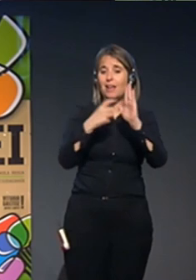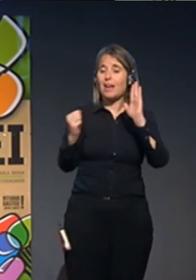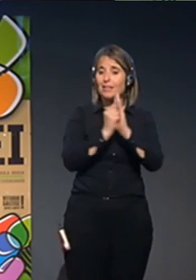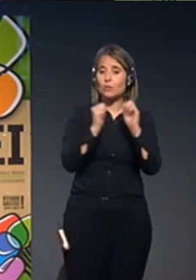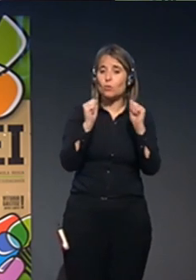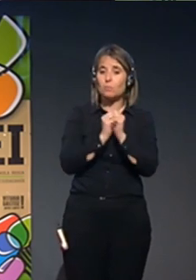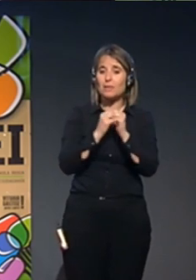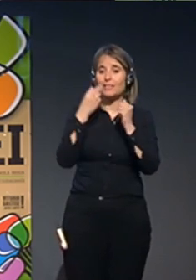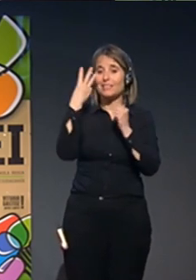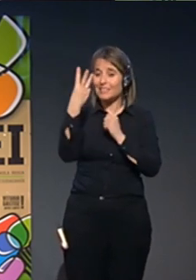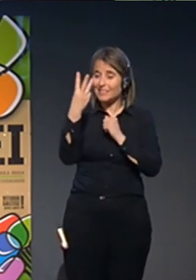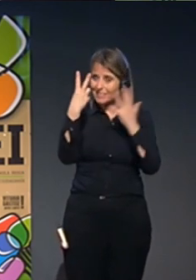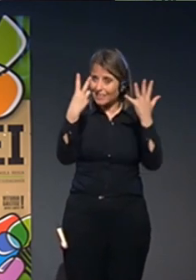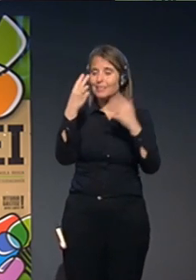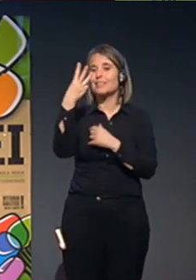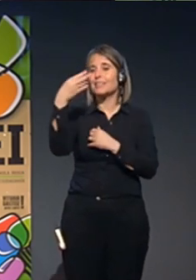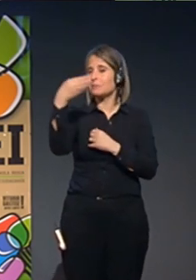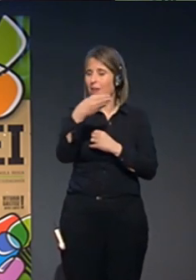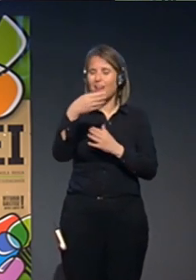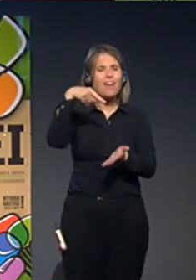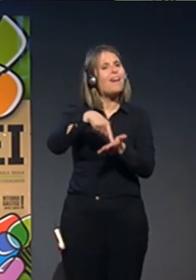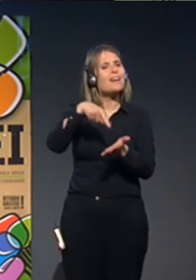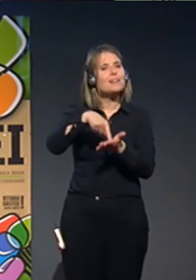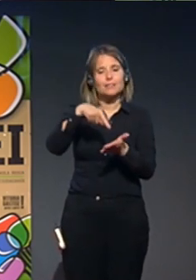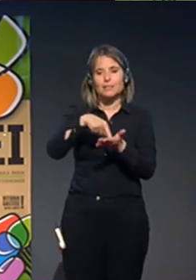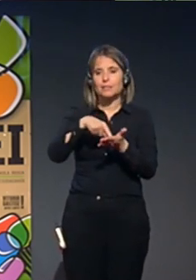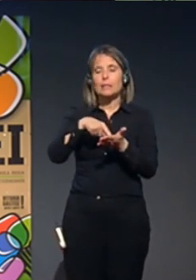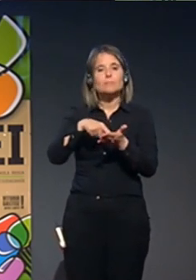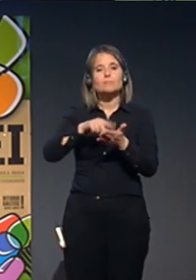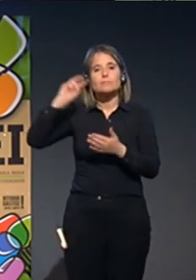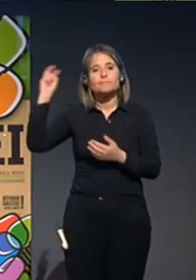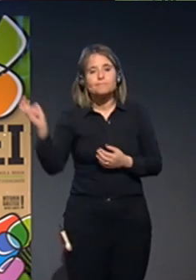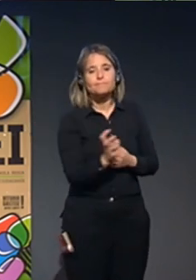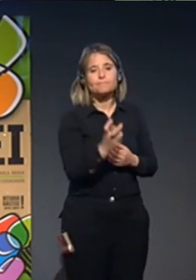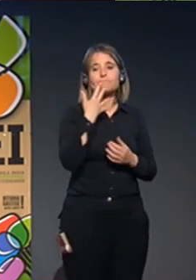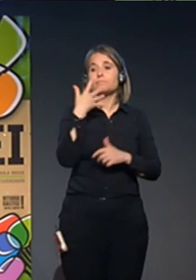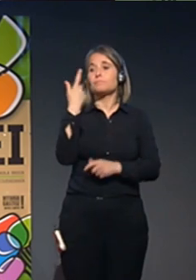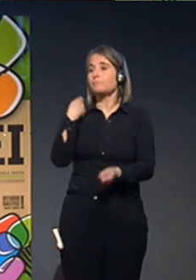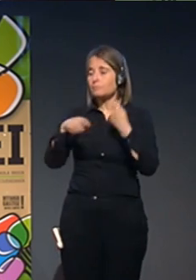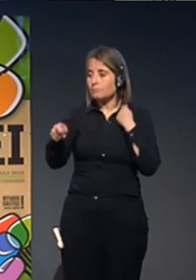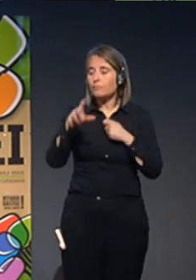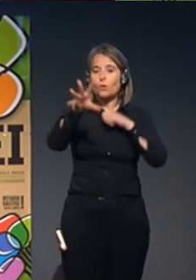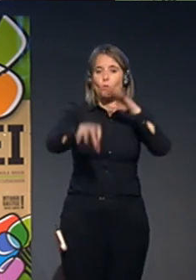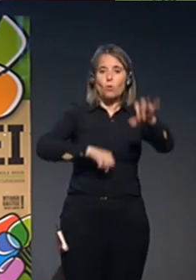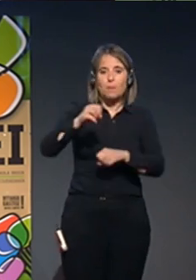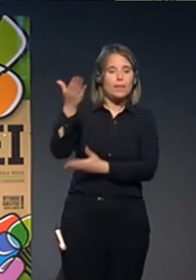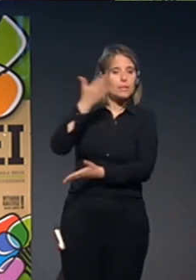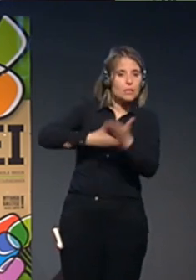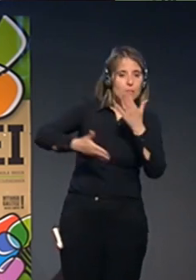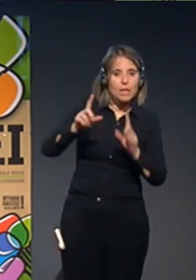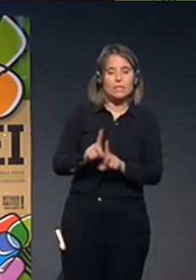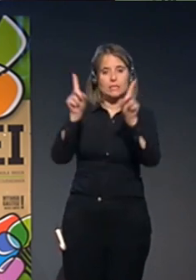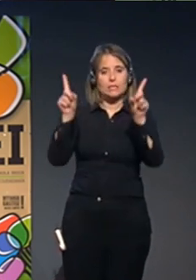273b te exige que todas las eh las variedades para que puedan ser vendidas compradas intercambiadas y